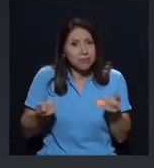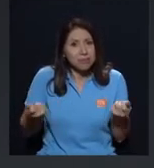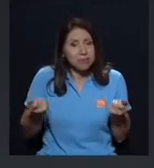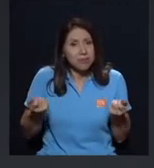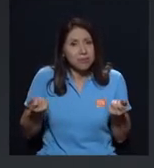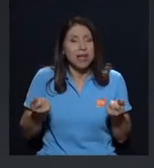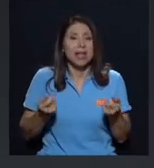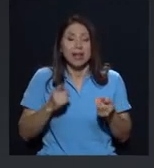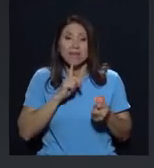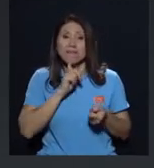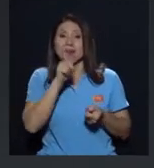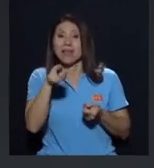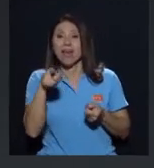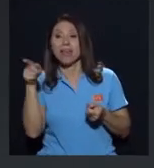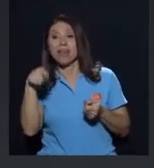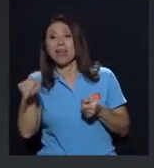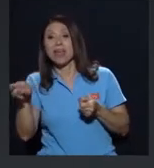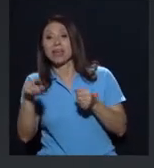entorno